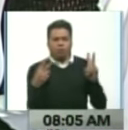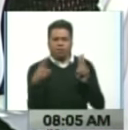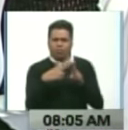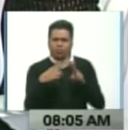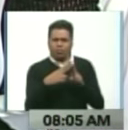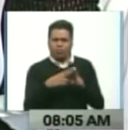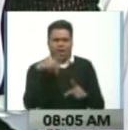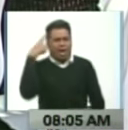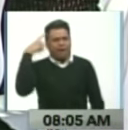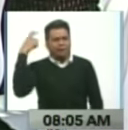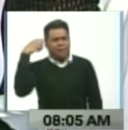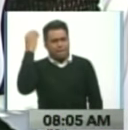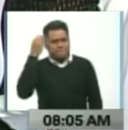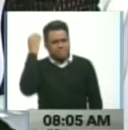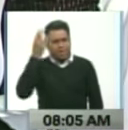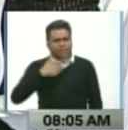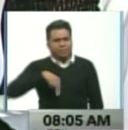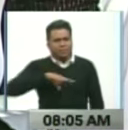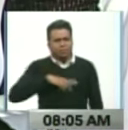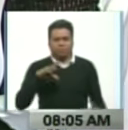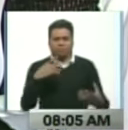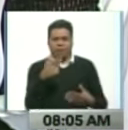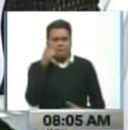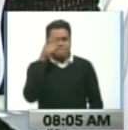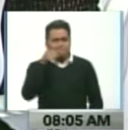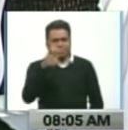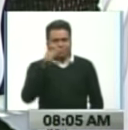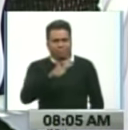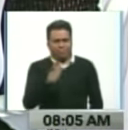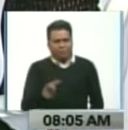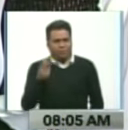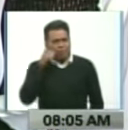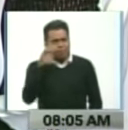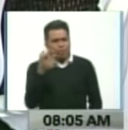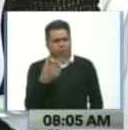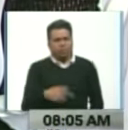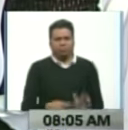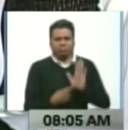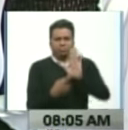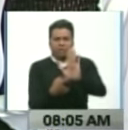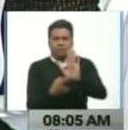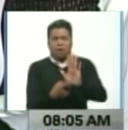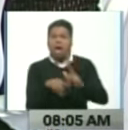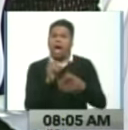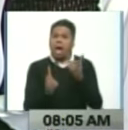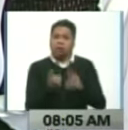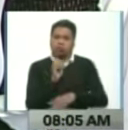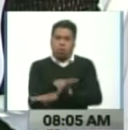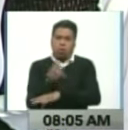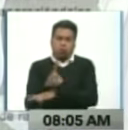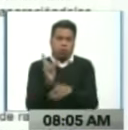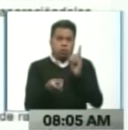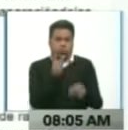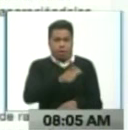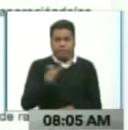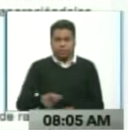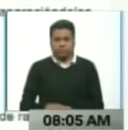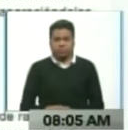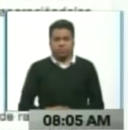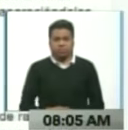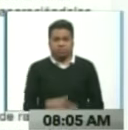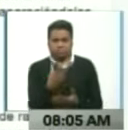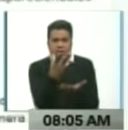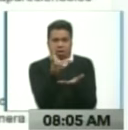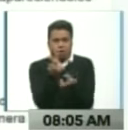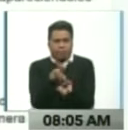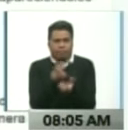piensa nuestra gente del juego, en particular algún consejo, seguramente alguien ya lo descargó. Nos dice Adreilis, ya